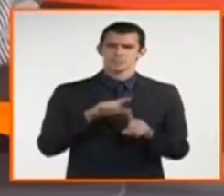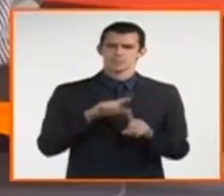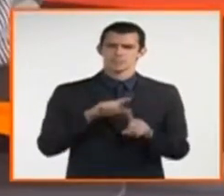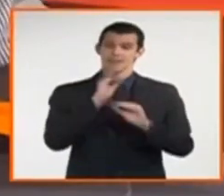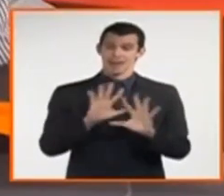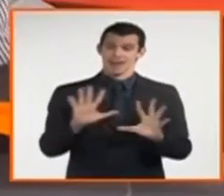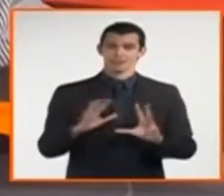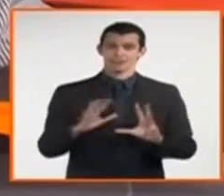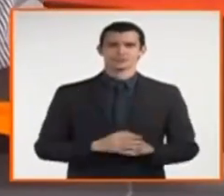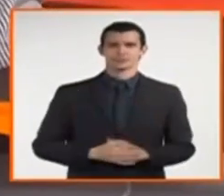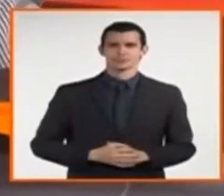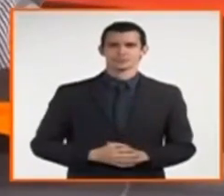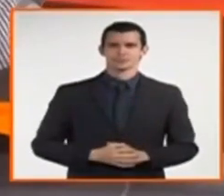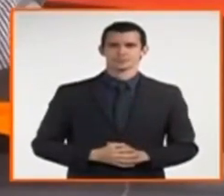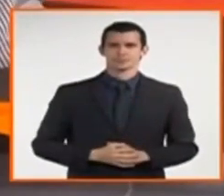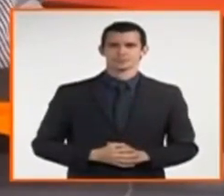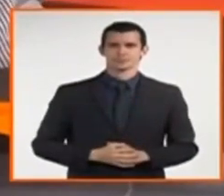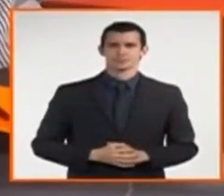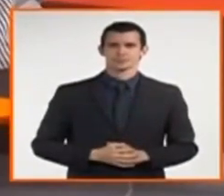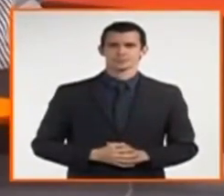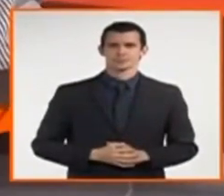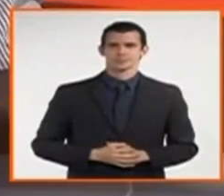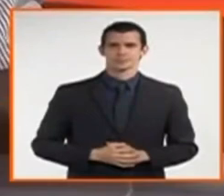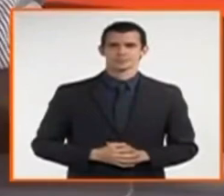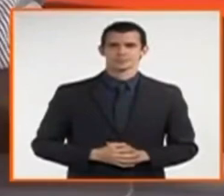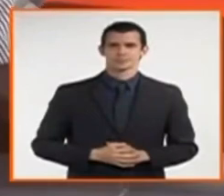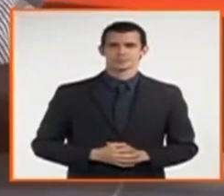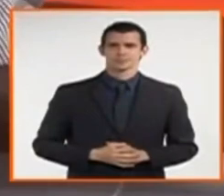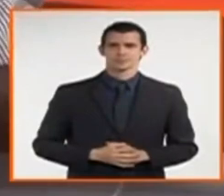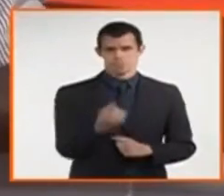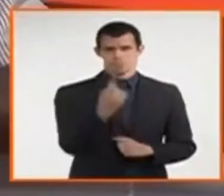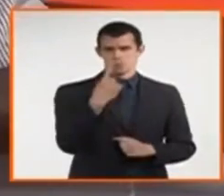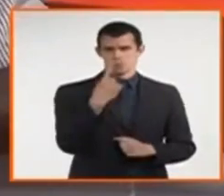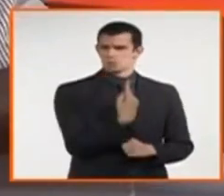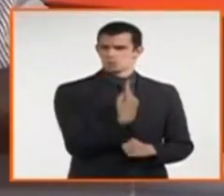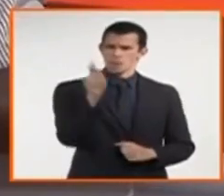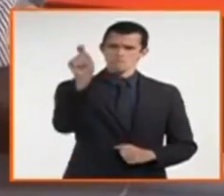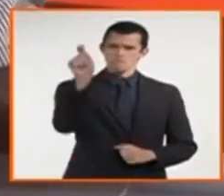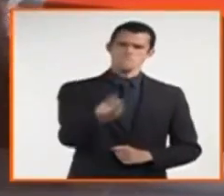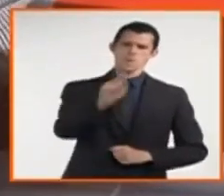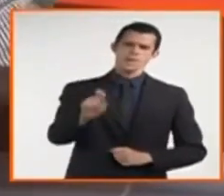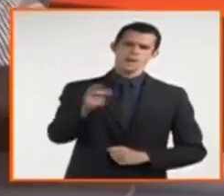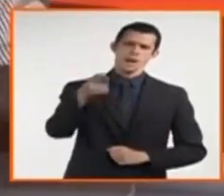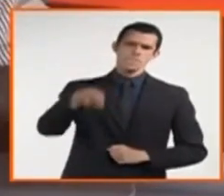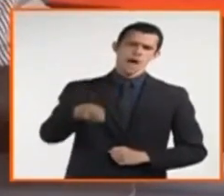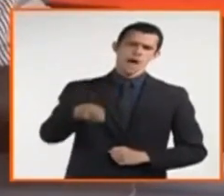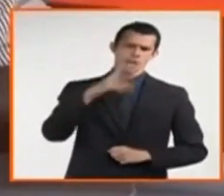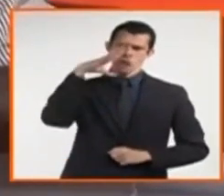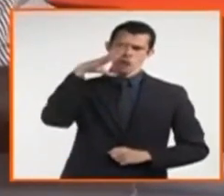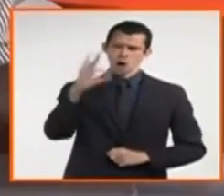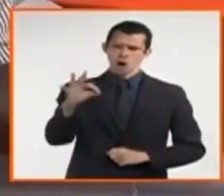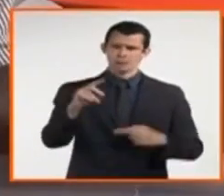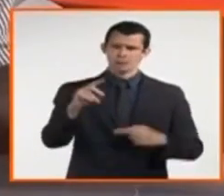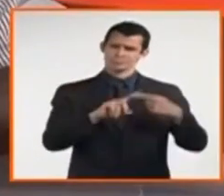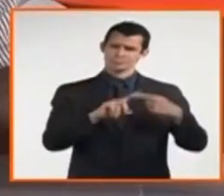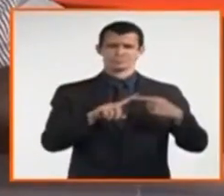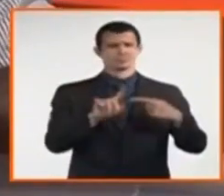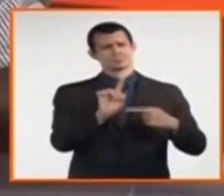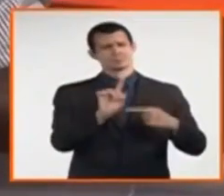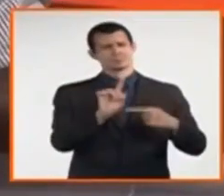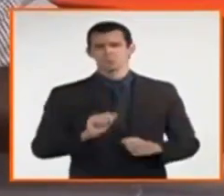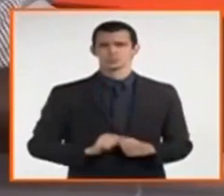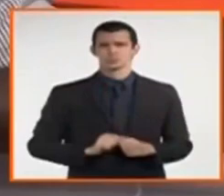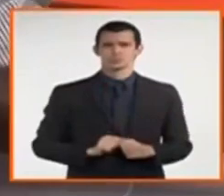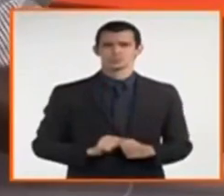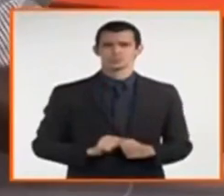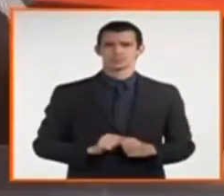número dos recuerden una frase extraordinaria que pronunció fidel castro en los 70 si